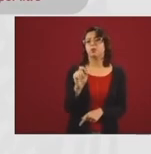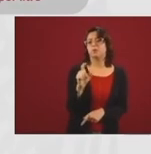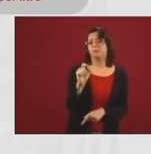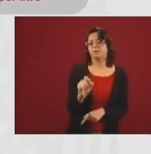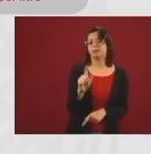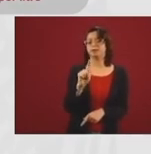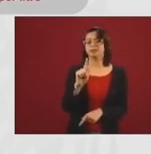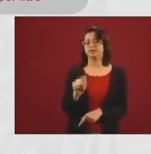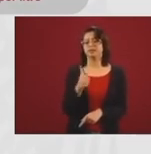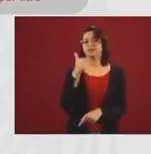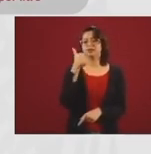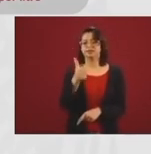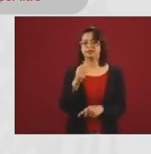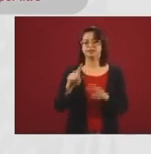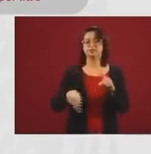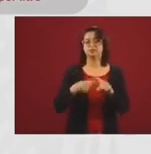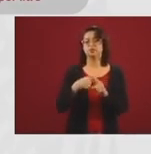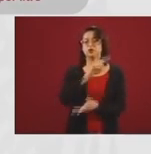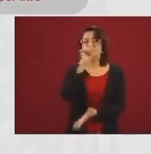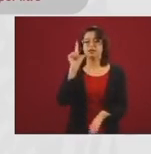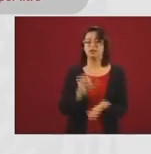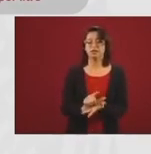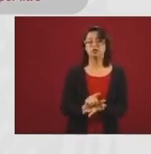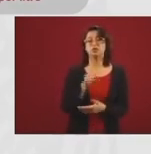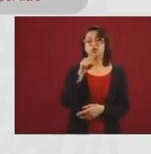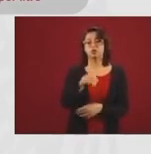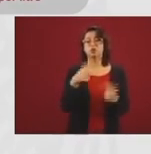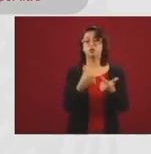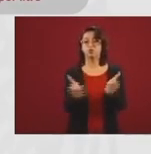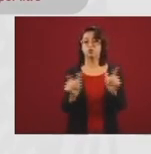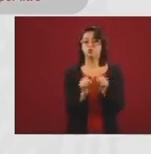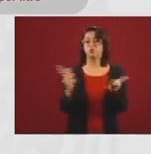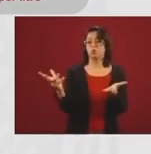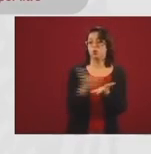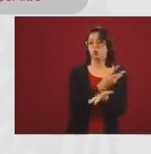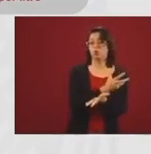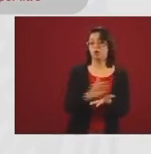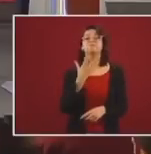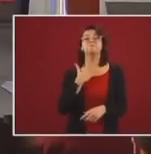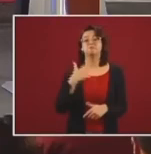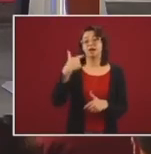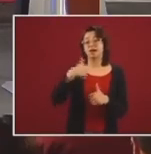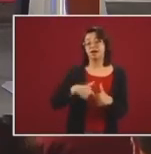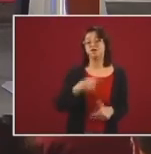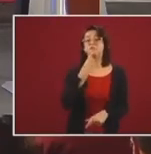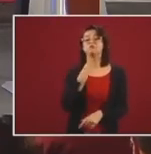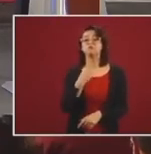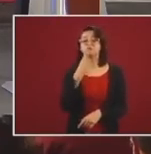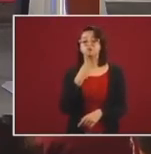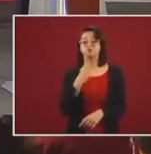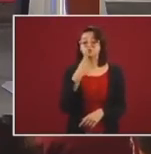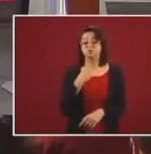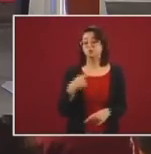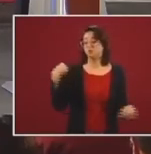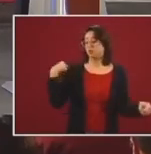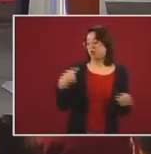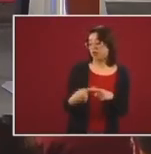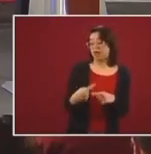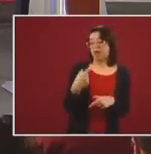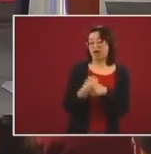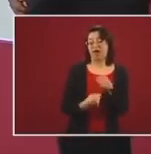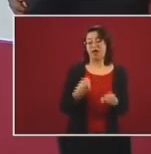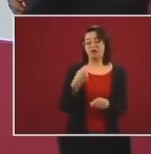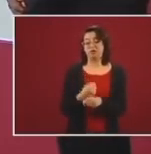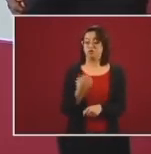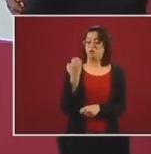En Guanajuato disminuyó el robo de combustible, pero se incrementaron los homicidios. A nivel nacional, la Fiscalía General de la República registró